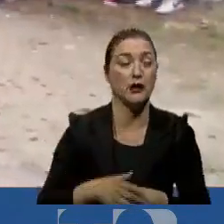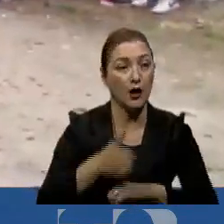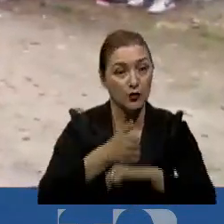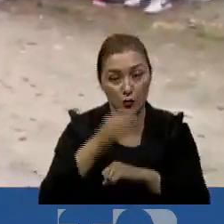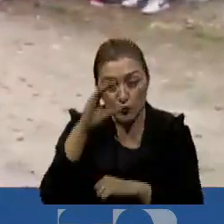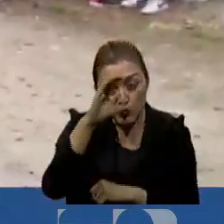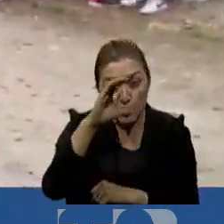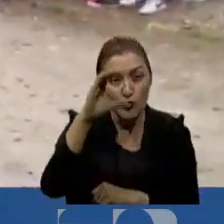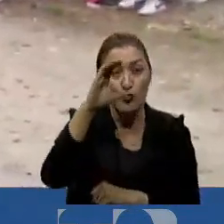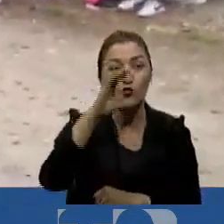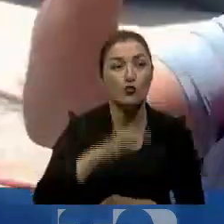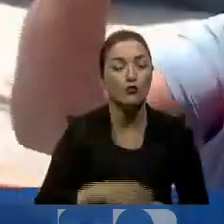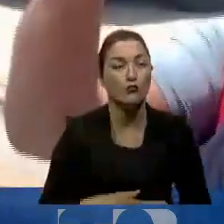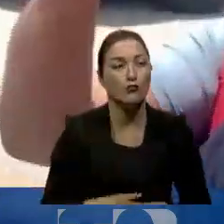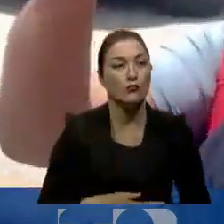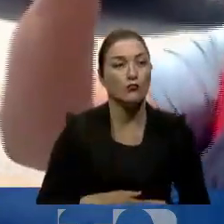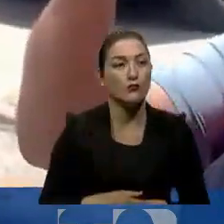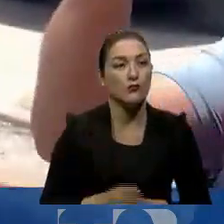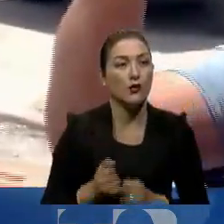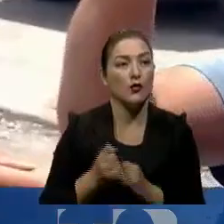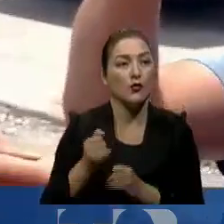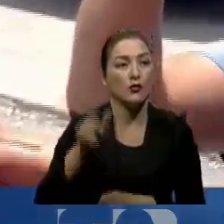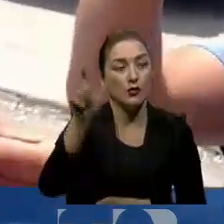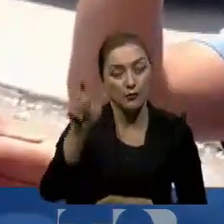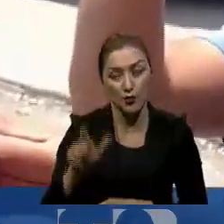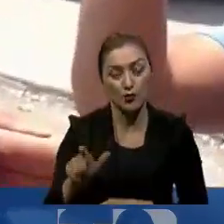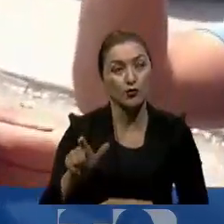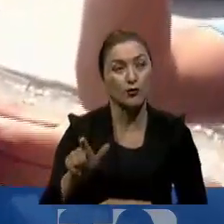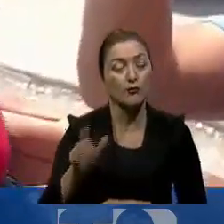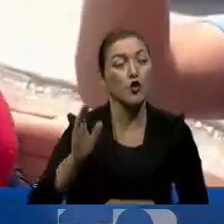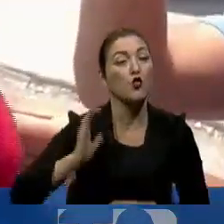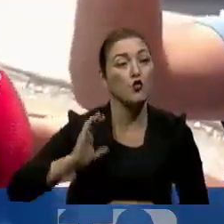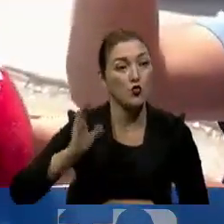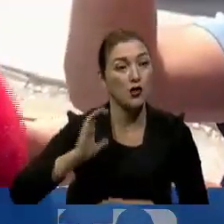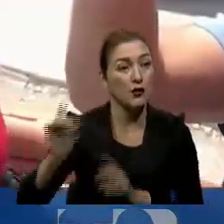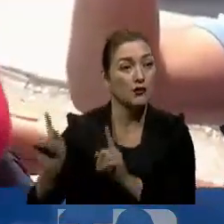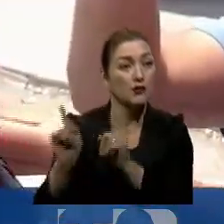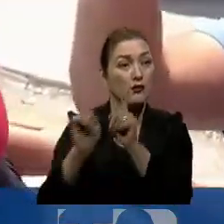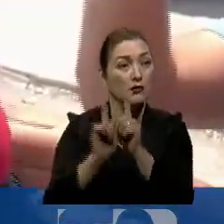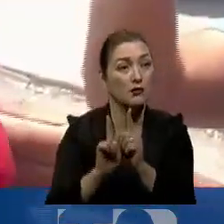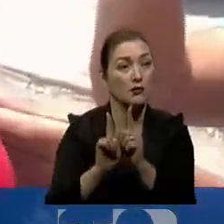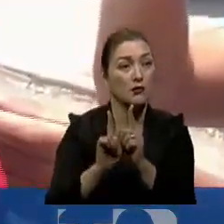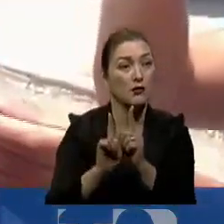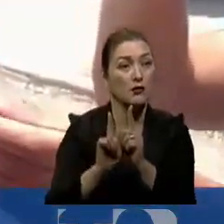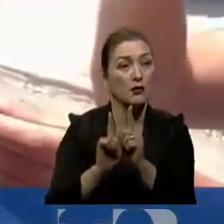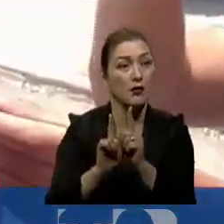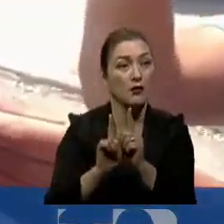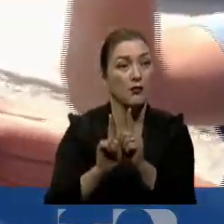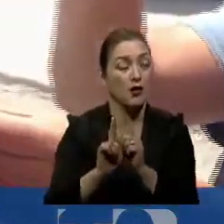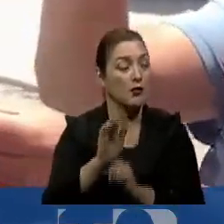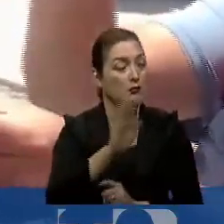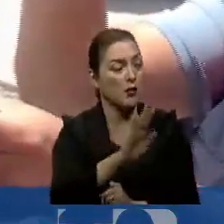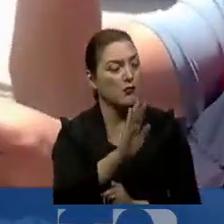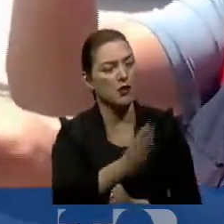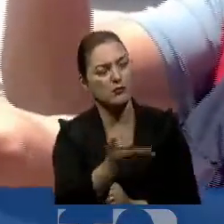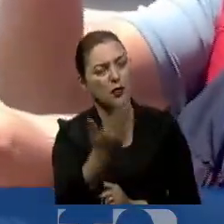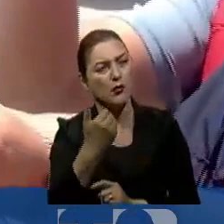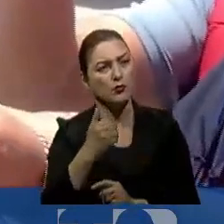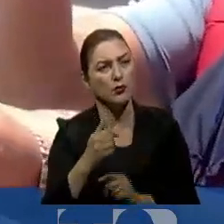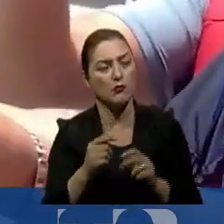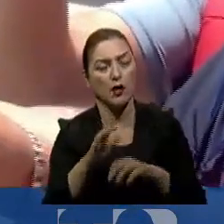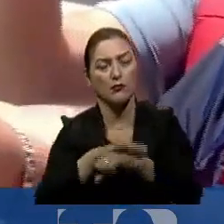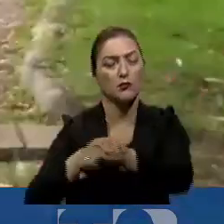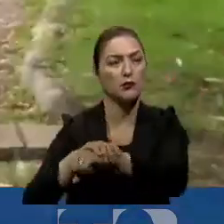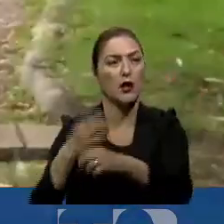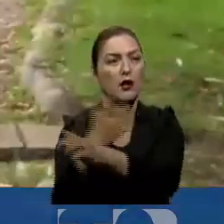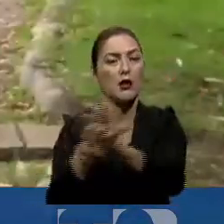lo buscan. Si él era la última persona que estuvo con mi cuñada, no lo detuvo para indagaciones previas y lo dejaron ir